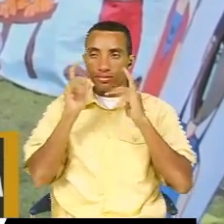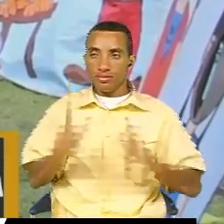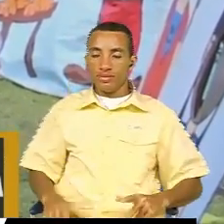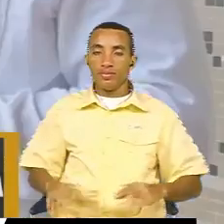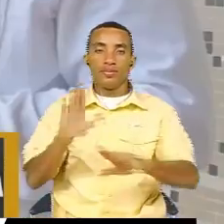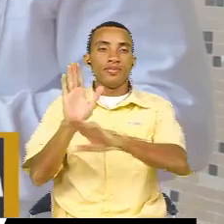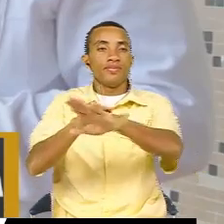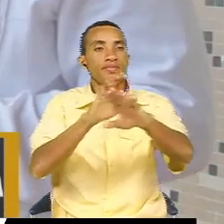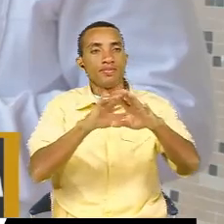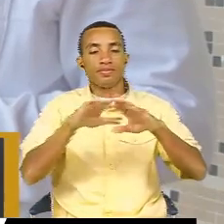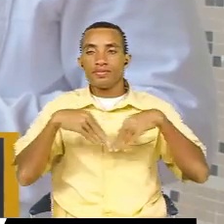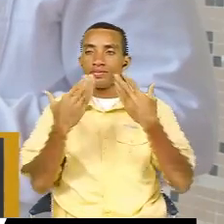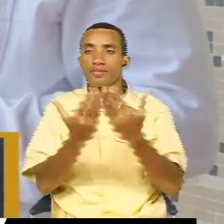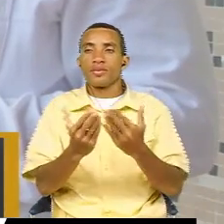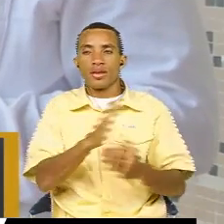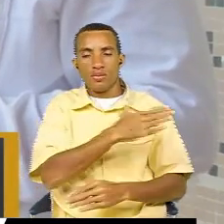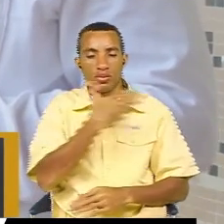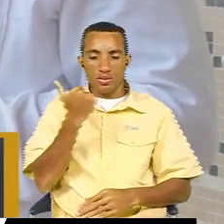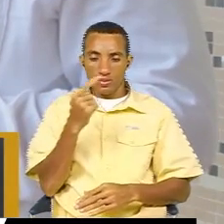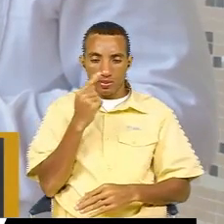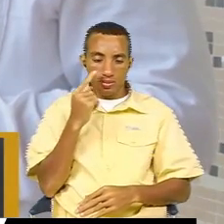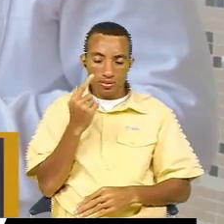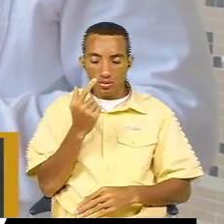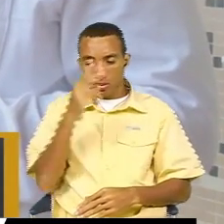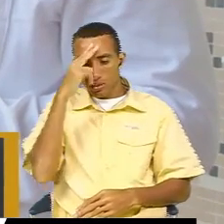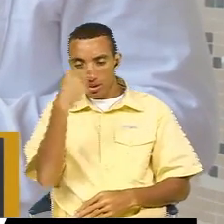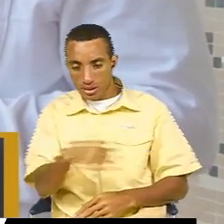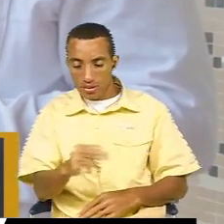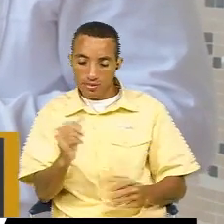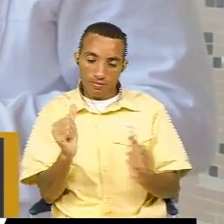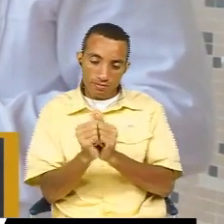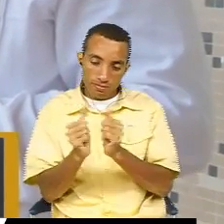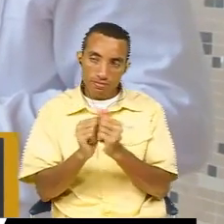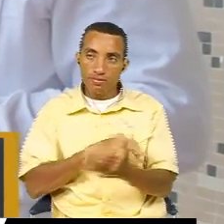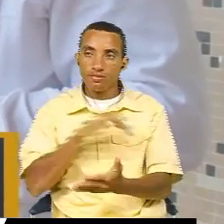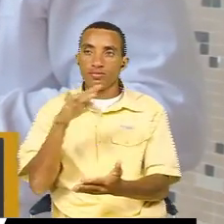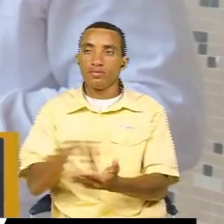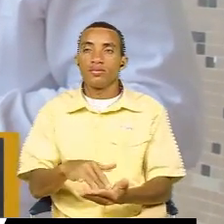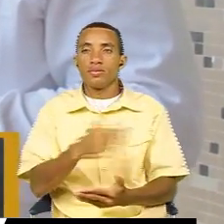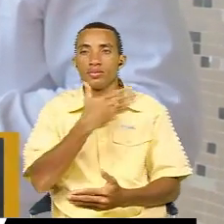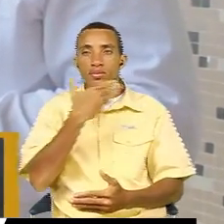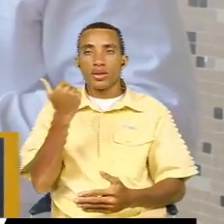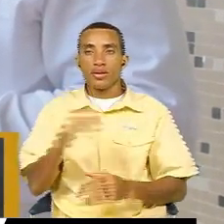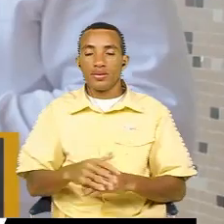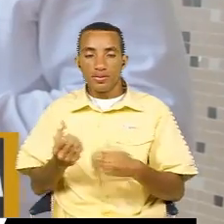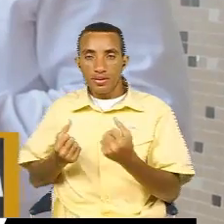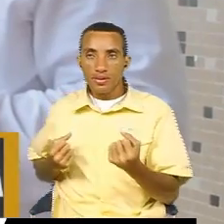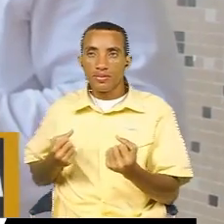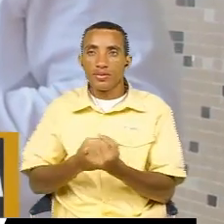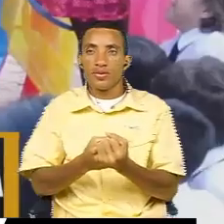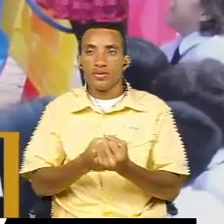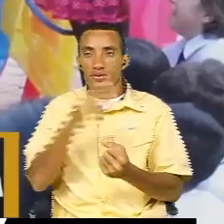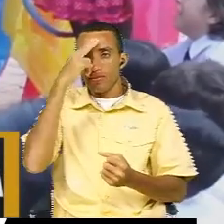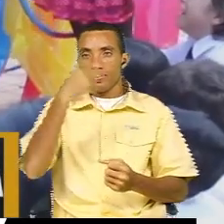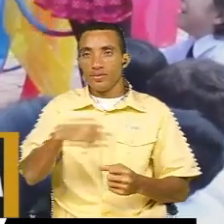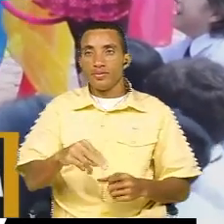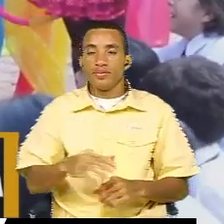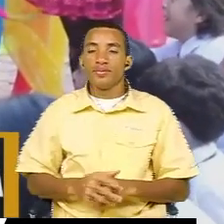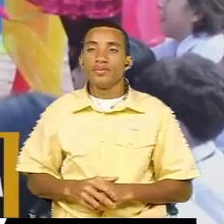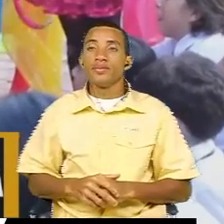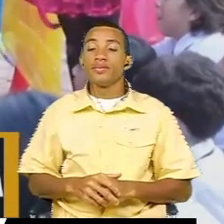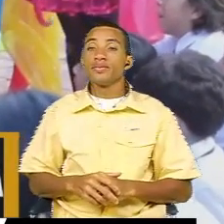y la mejor manera con los niños es acompañando, a venir a acompañarlos, que es el mejor respaldo que le damos a nuestros hijos. El